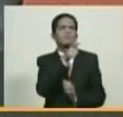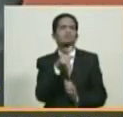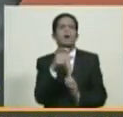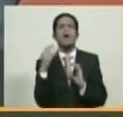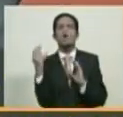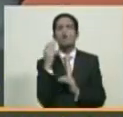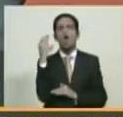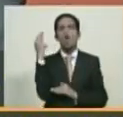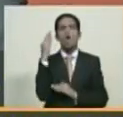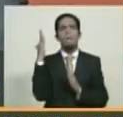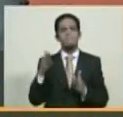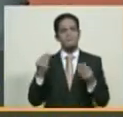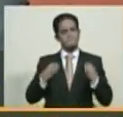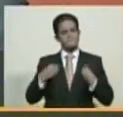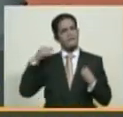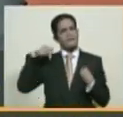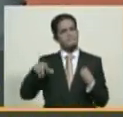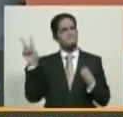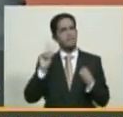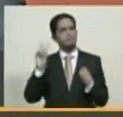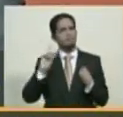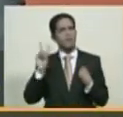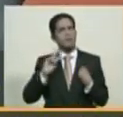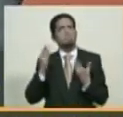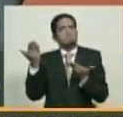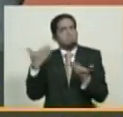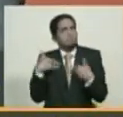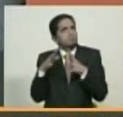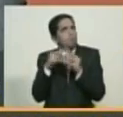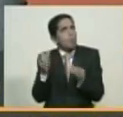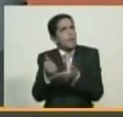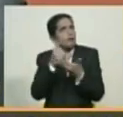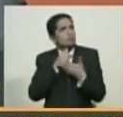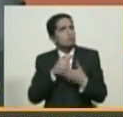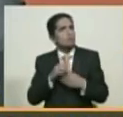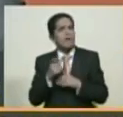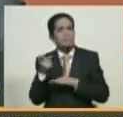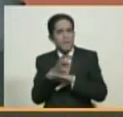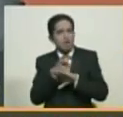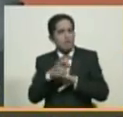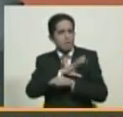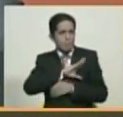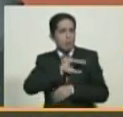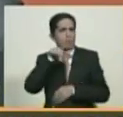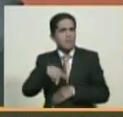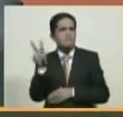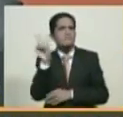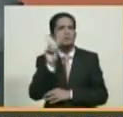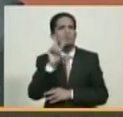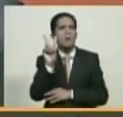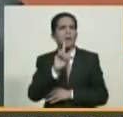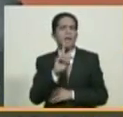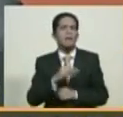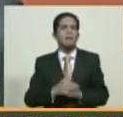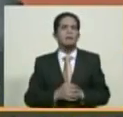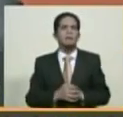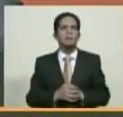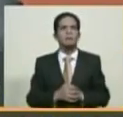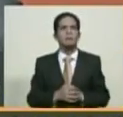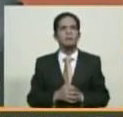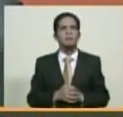viven y conviven en territorio venezolano y reciben toda la atención del gobierno de la República Bolivariana de